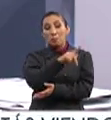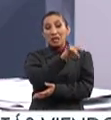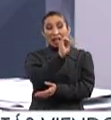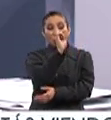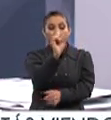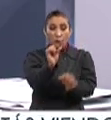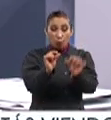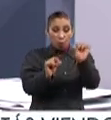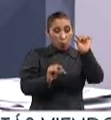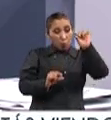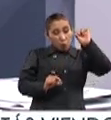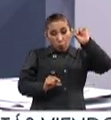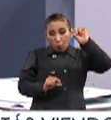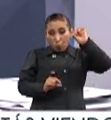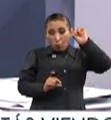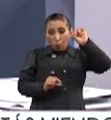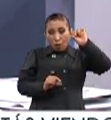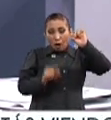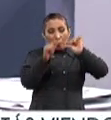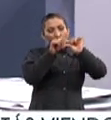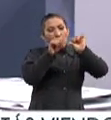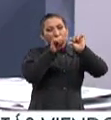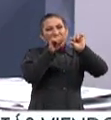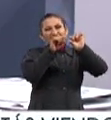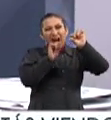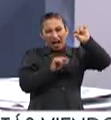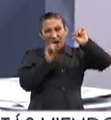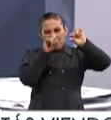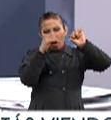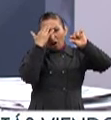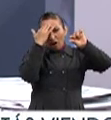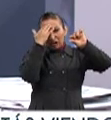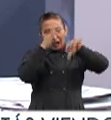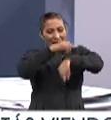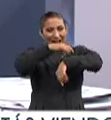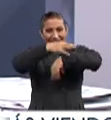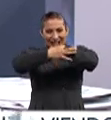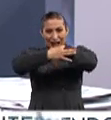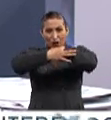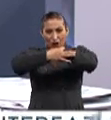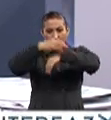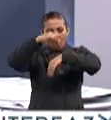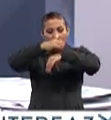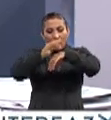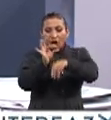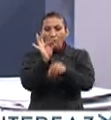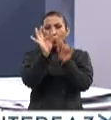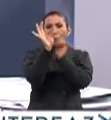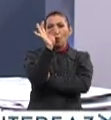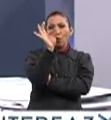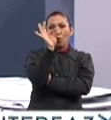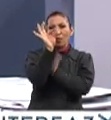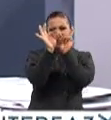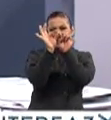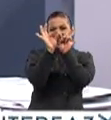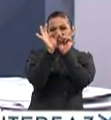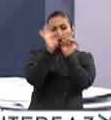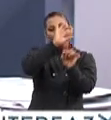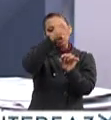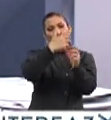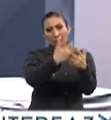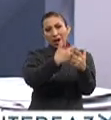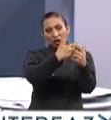pilas que parecen insignificantes. Que son las de reloj, para los relojes. Las pilas de botón, las pilas de reloj, que van en otro